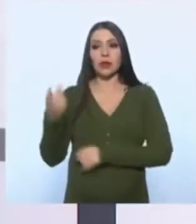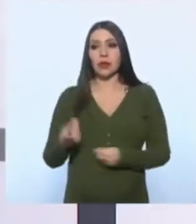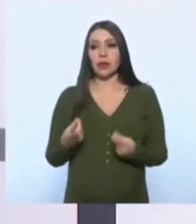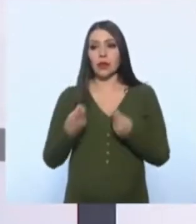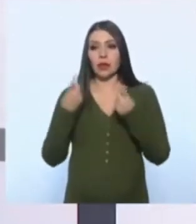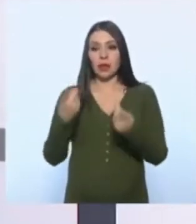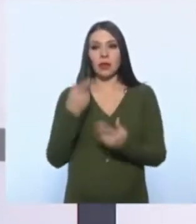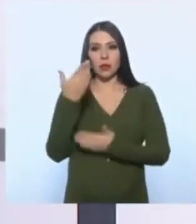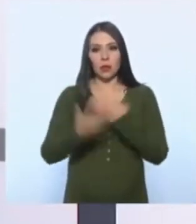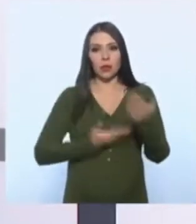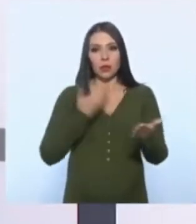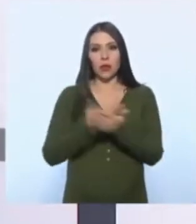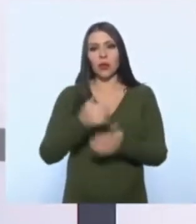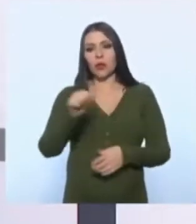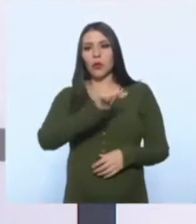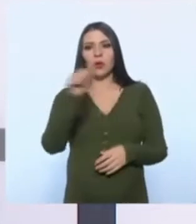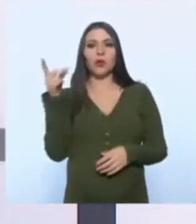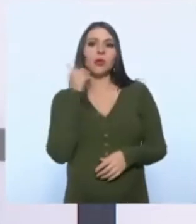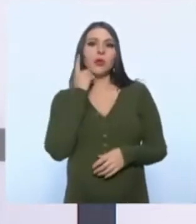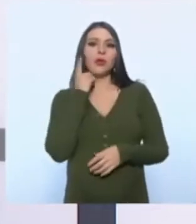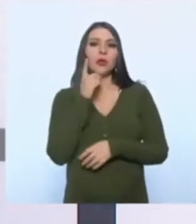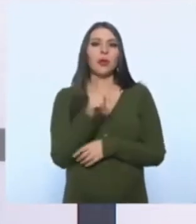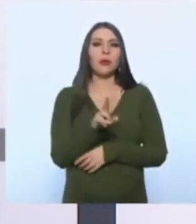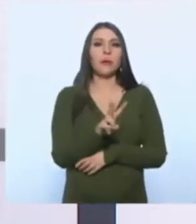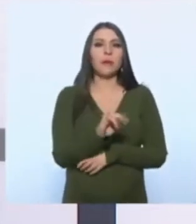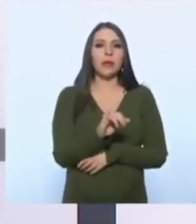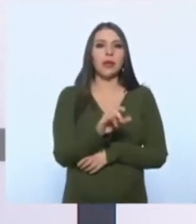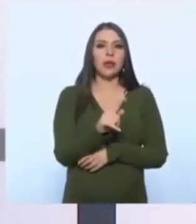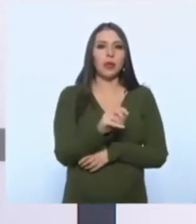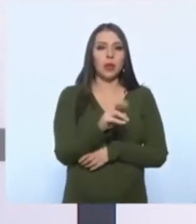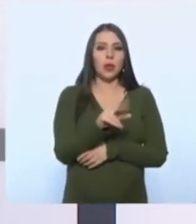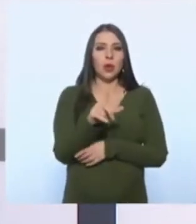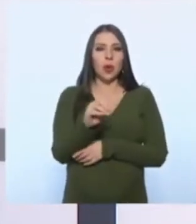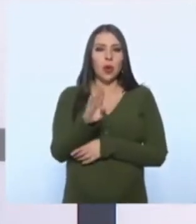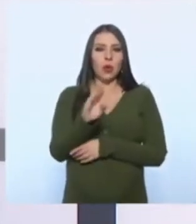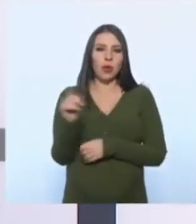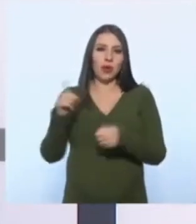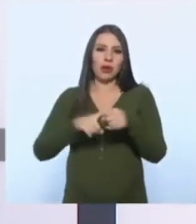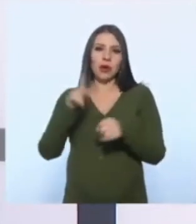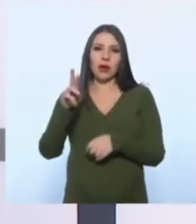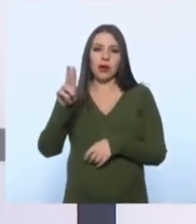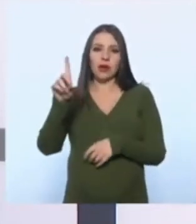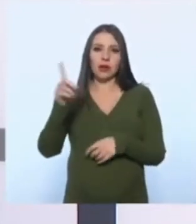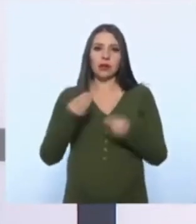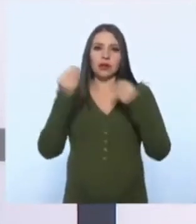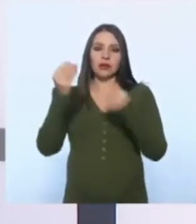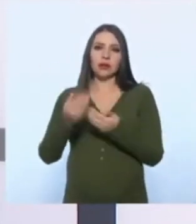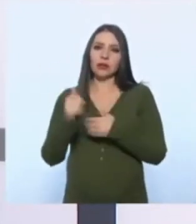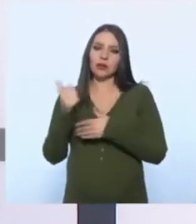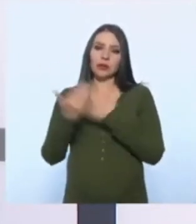el diputado Víctor Hugo Lobo del PRD, y ahorita estamos ajustándola para volverla a meter.